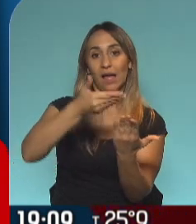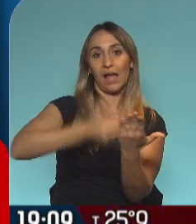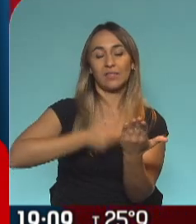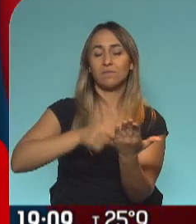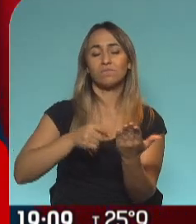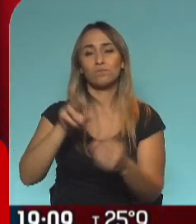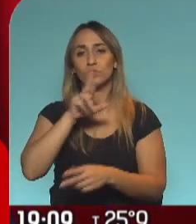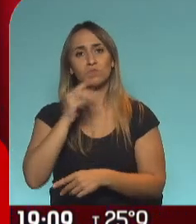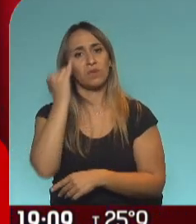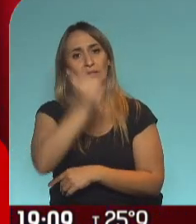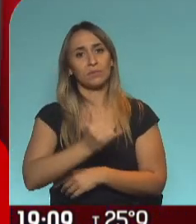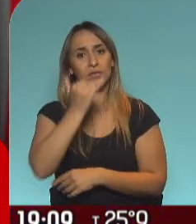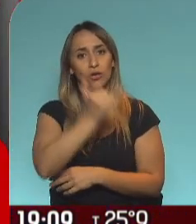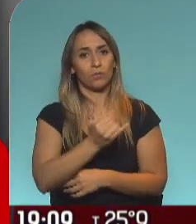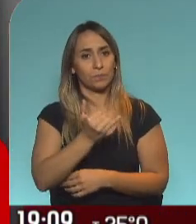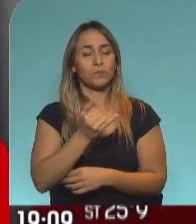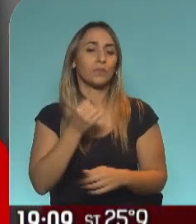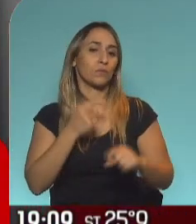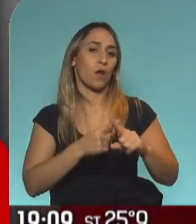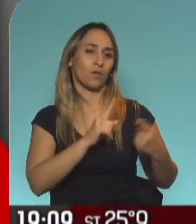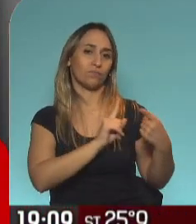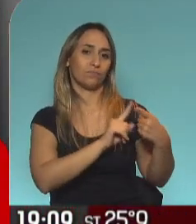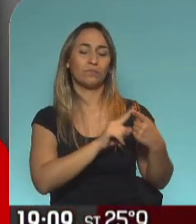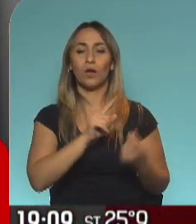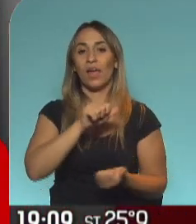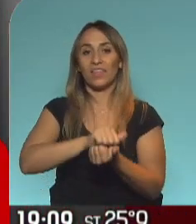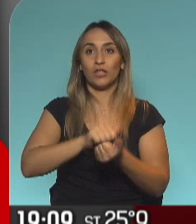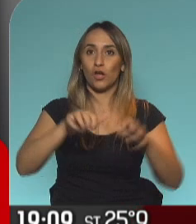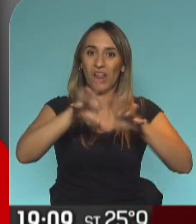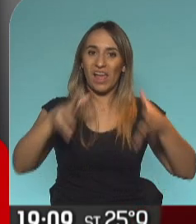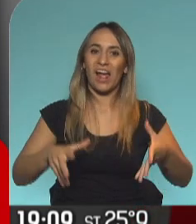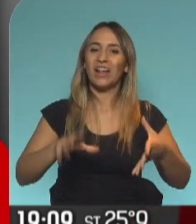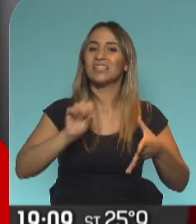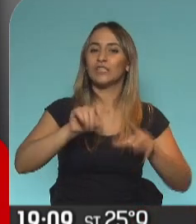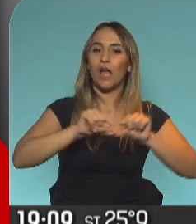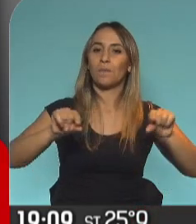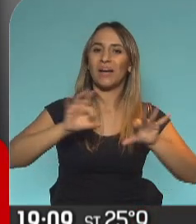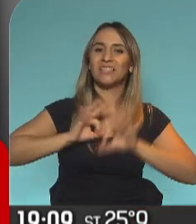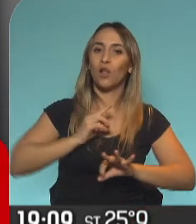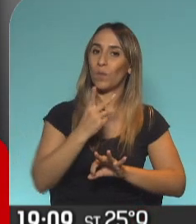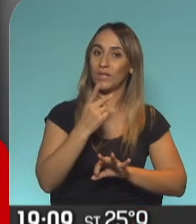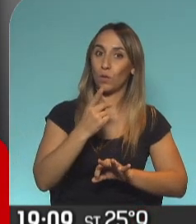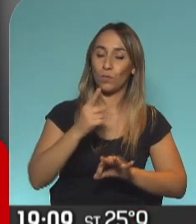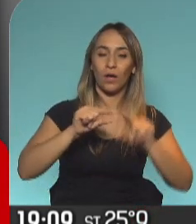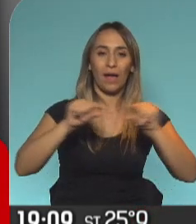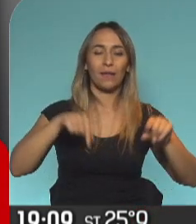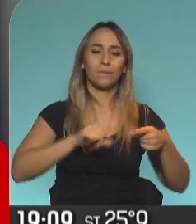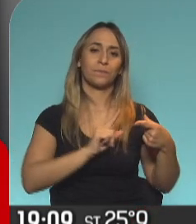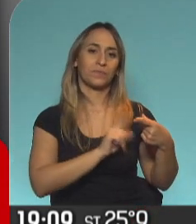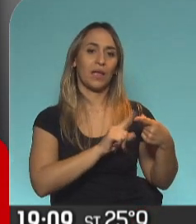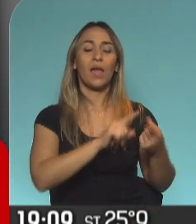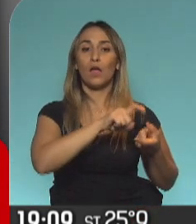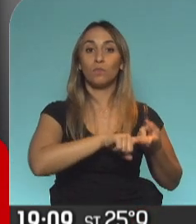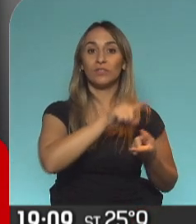a través del editor de ella, en la editorial Siglo XXI, se había contactado la esposa de Axel